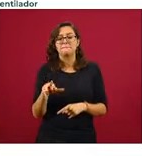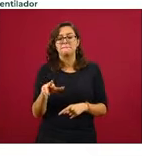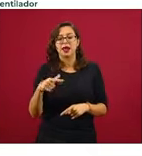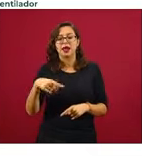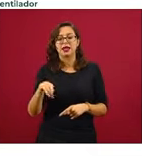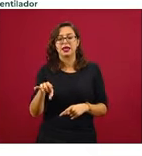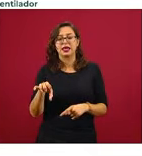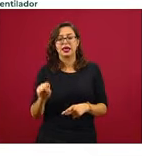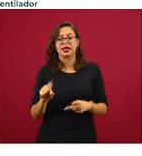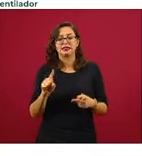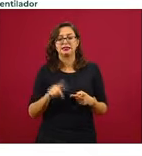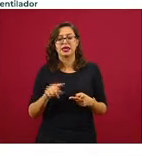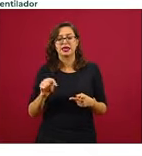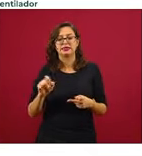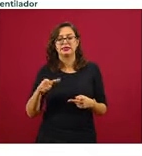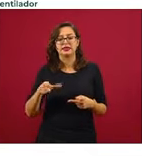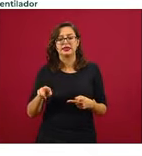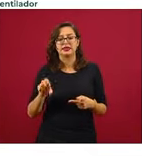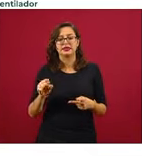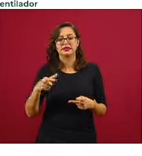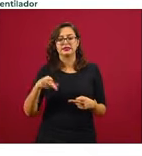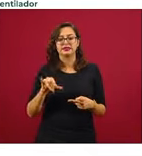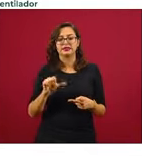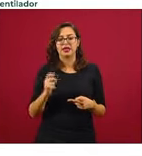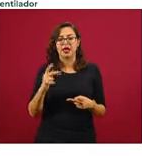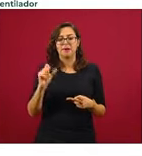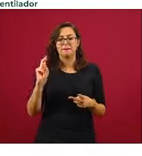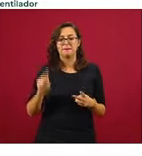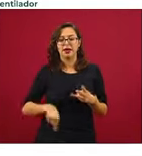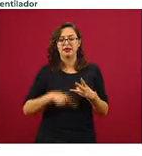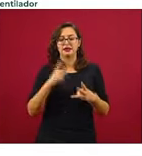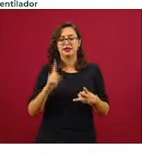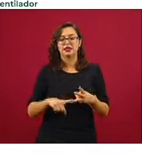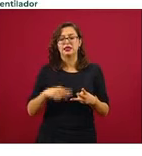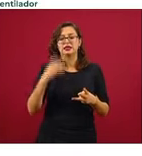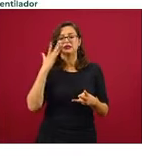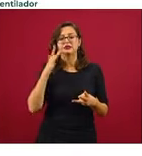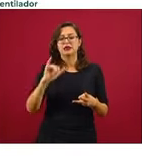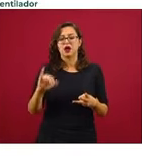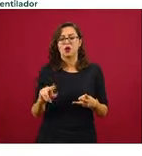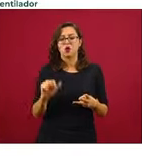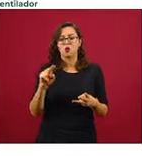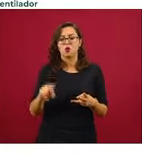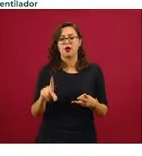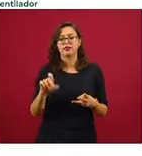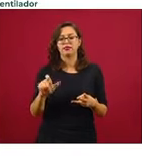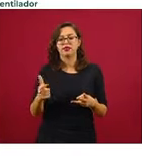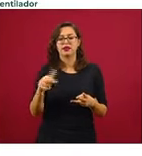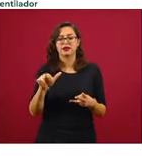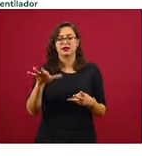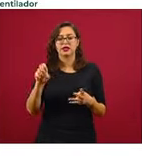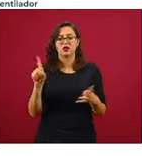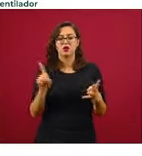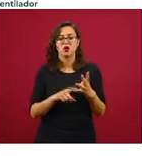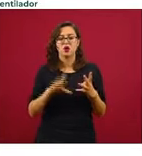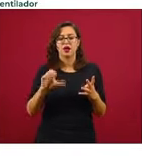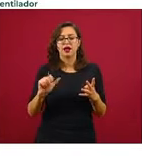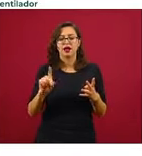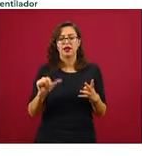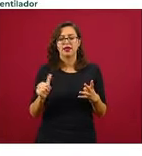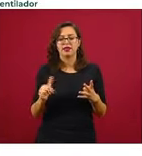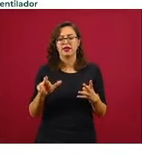Juan del Río, Cadereyta de Montes, digamos que comportamientos bastante similares, diferentes intensidades, algunos un poco